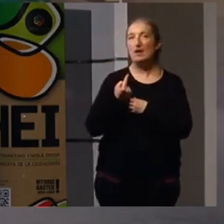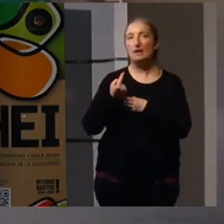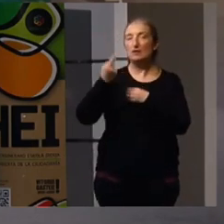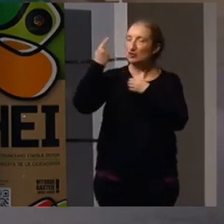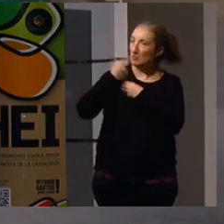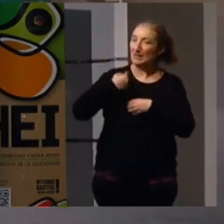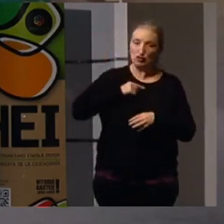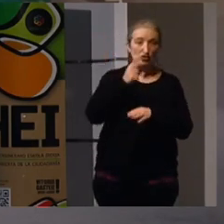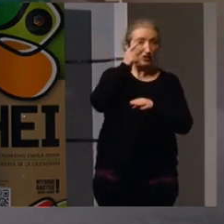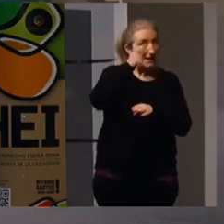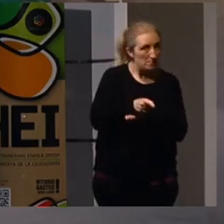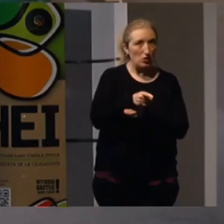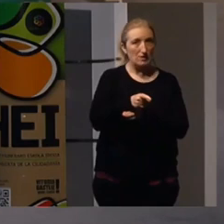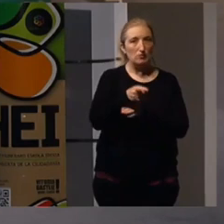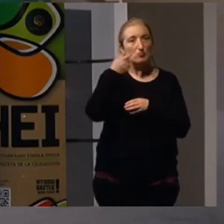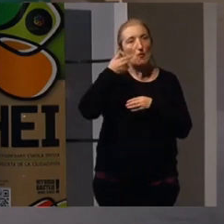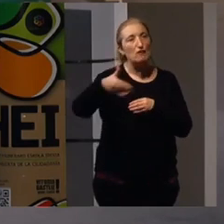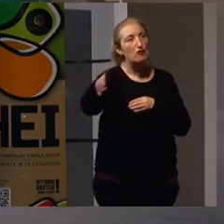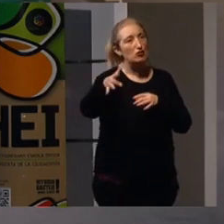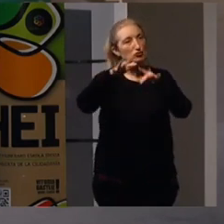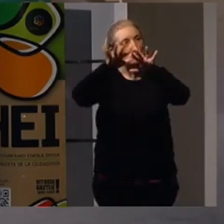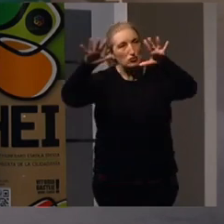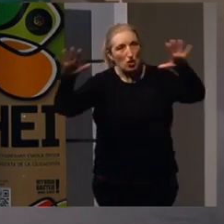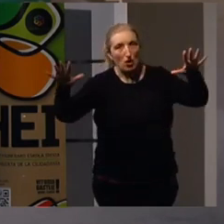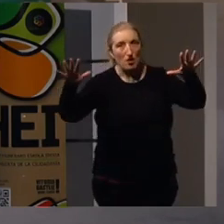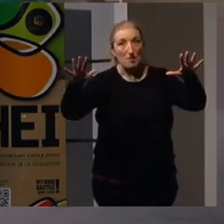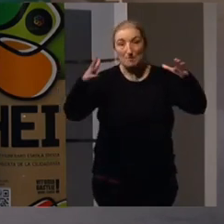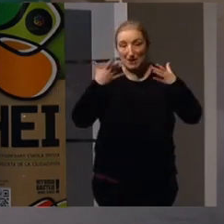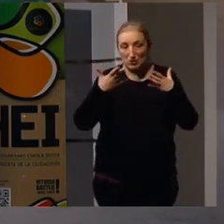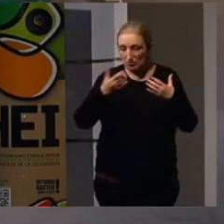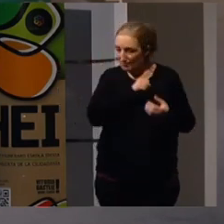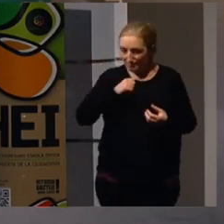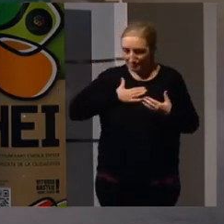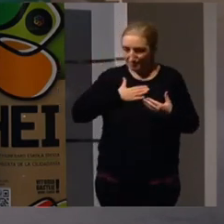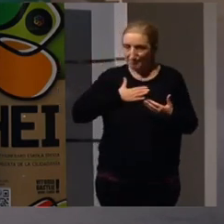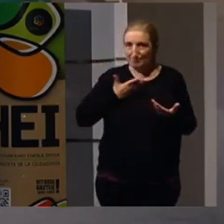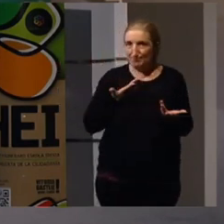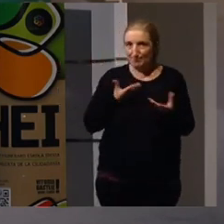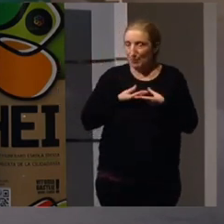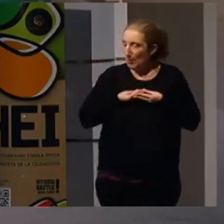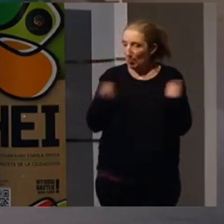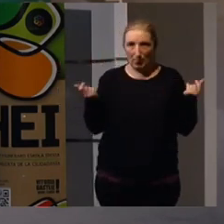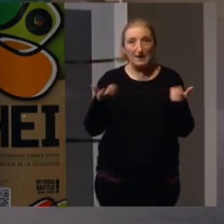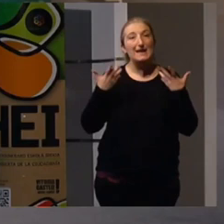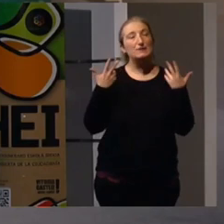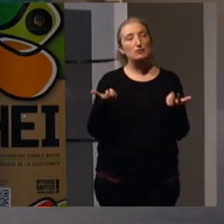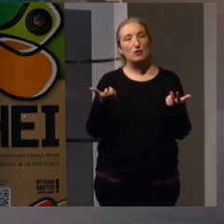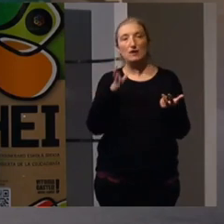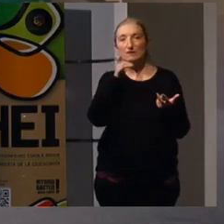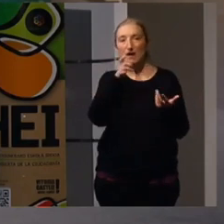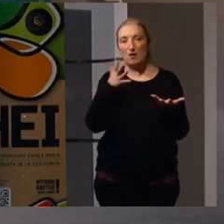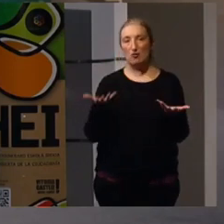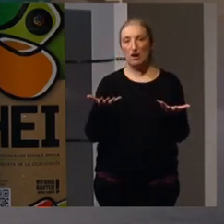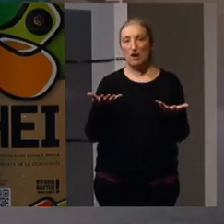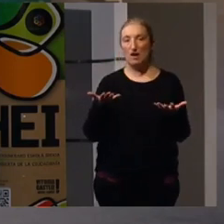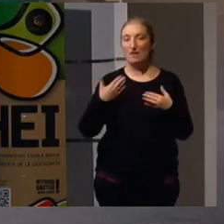e imponemos sin querer expectativas que realmente diluyen la propia persona. Y entonces entramos en una